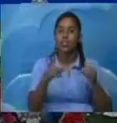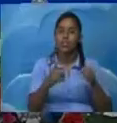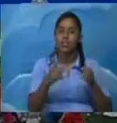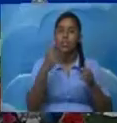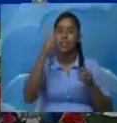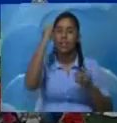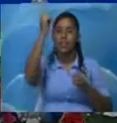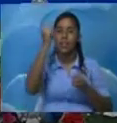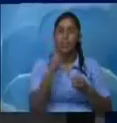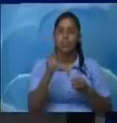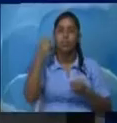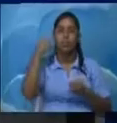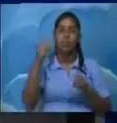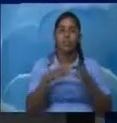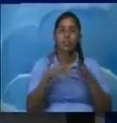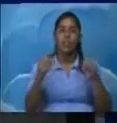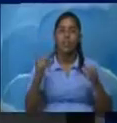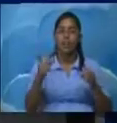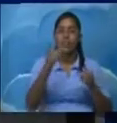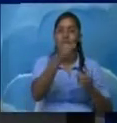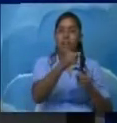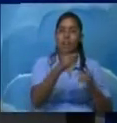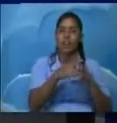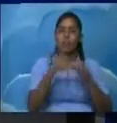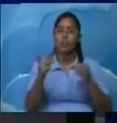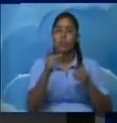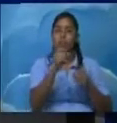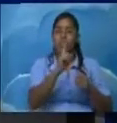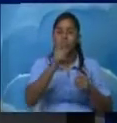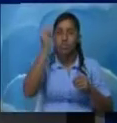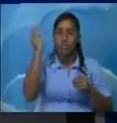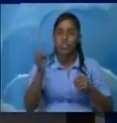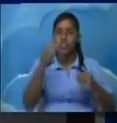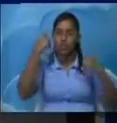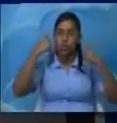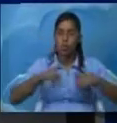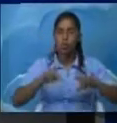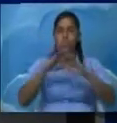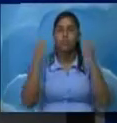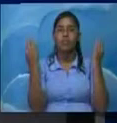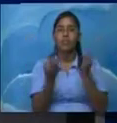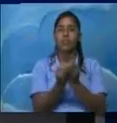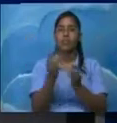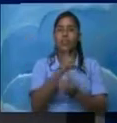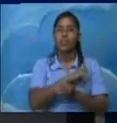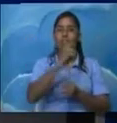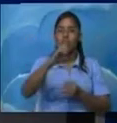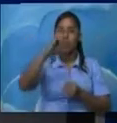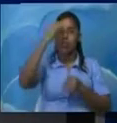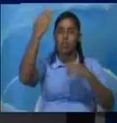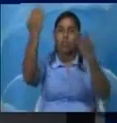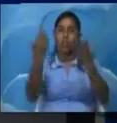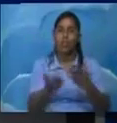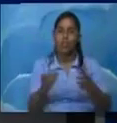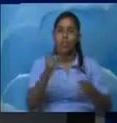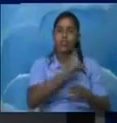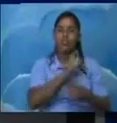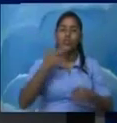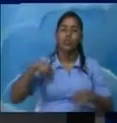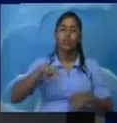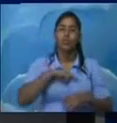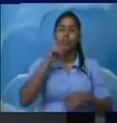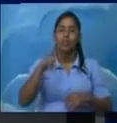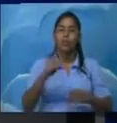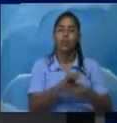de testimonio a la gente, a los inconversos, que somos una familia y que de lo que Dios nos da, de eso nosotros